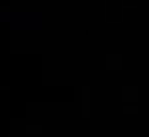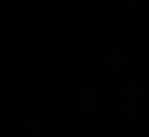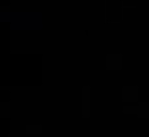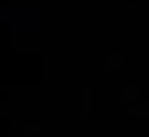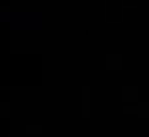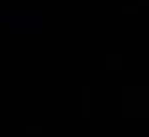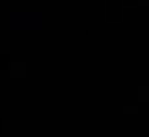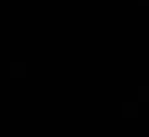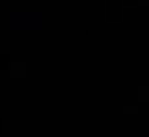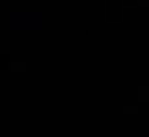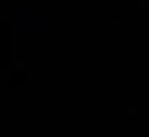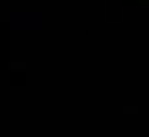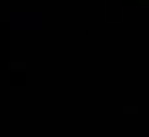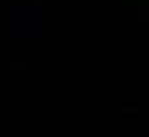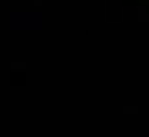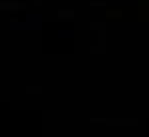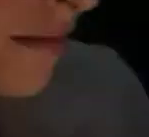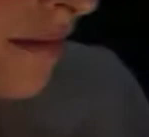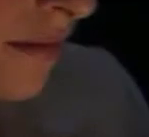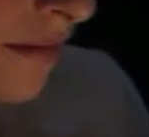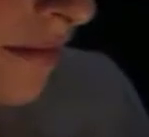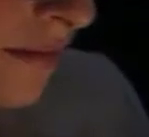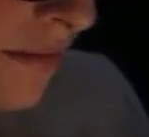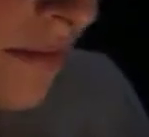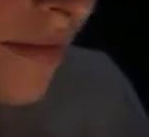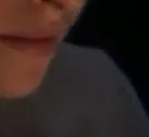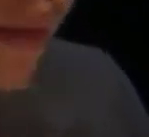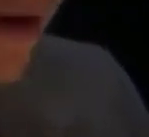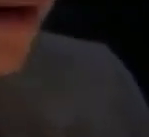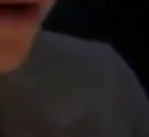matarte para robarte el reloj.